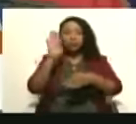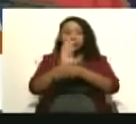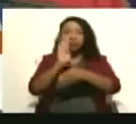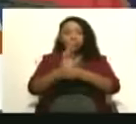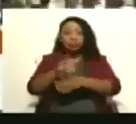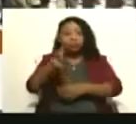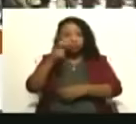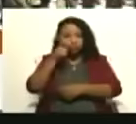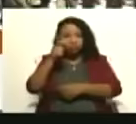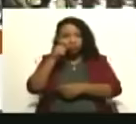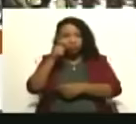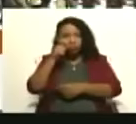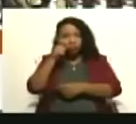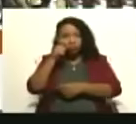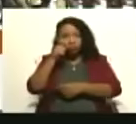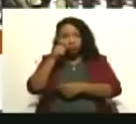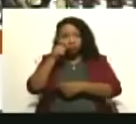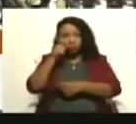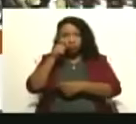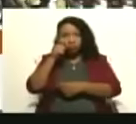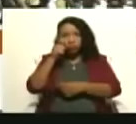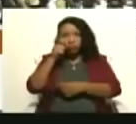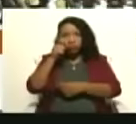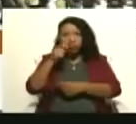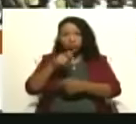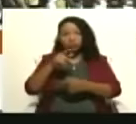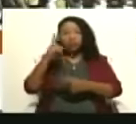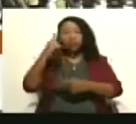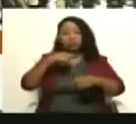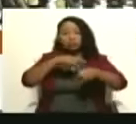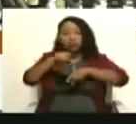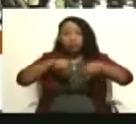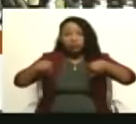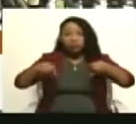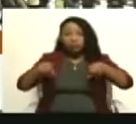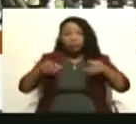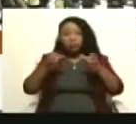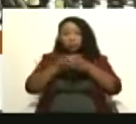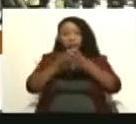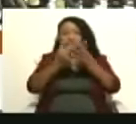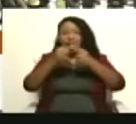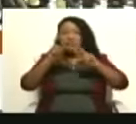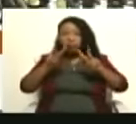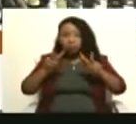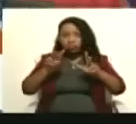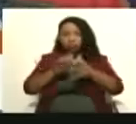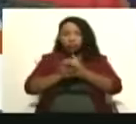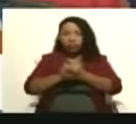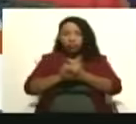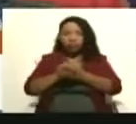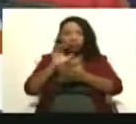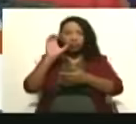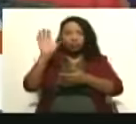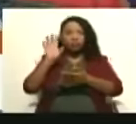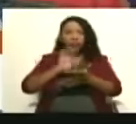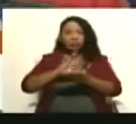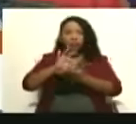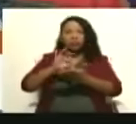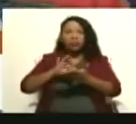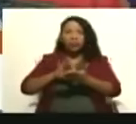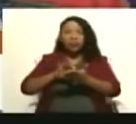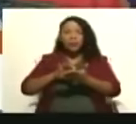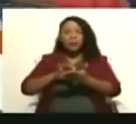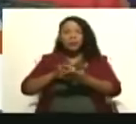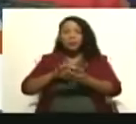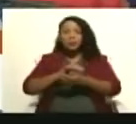seguridad estará siendo monitoreada a través de las coordenadas geográficas y los cuadrantes de paz del Sistema Cartográfico Nacional, cuyo radio